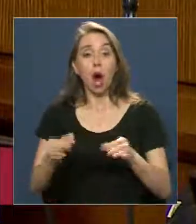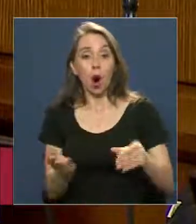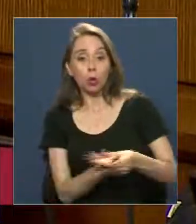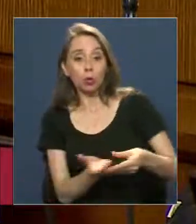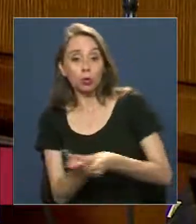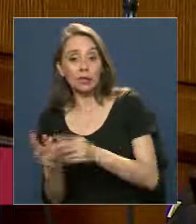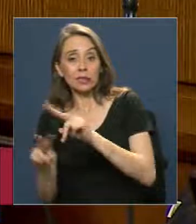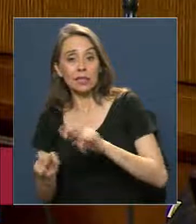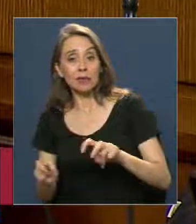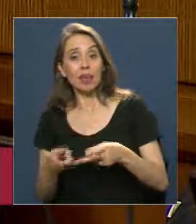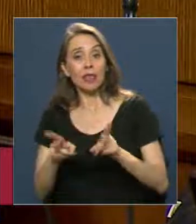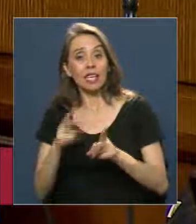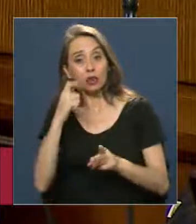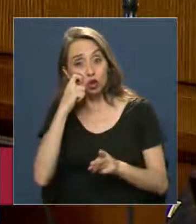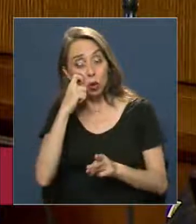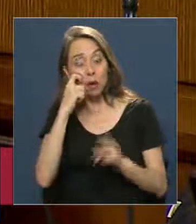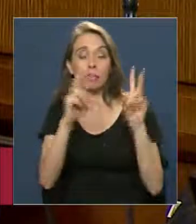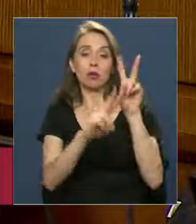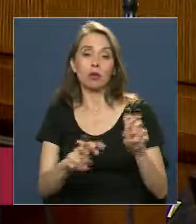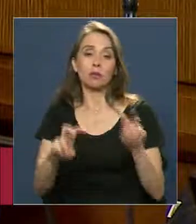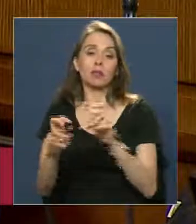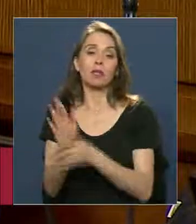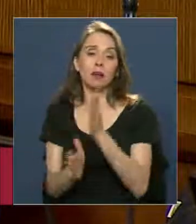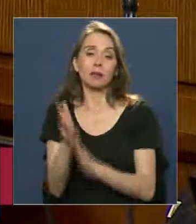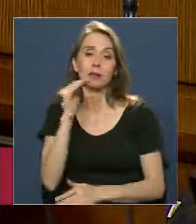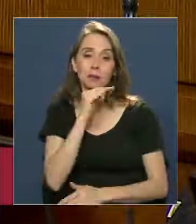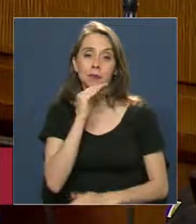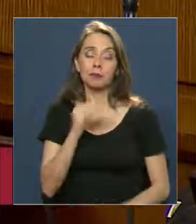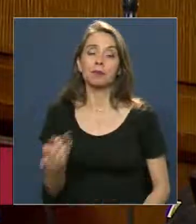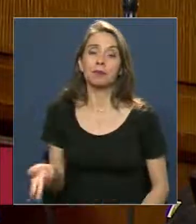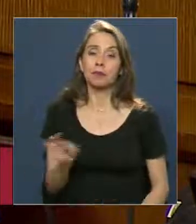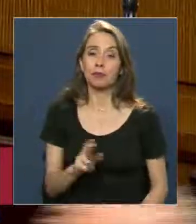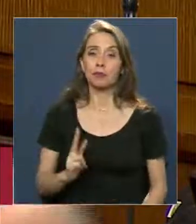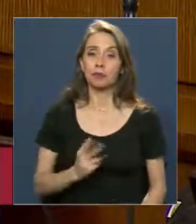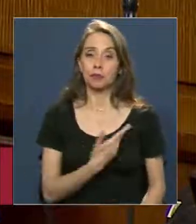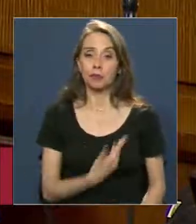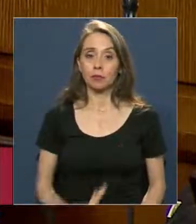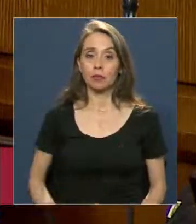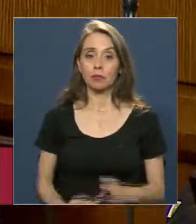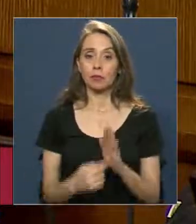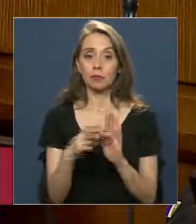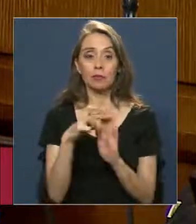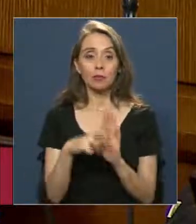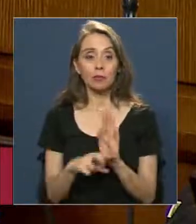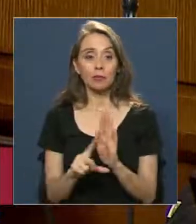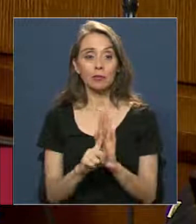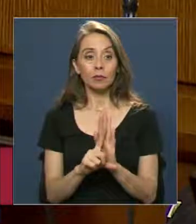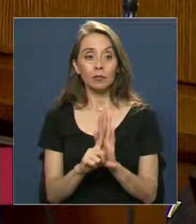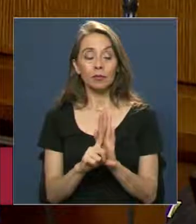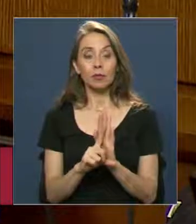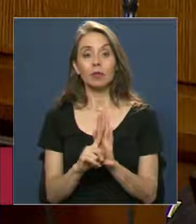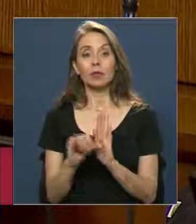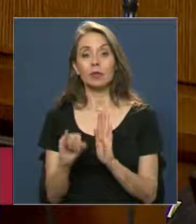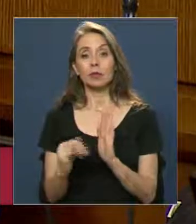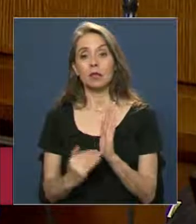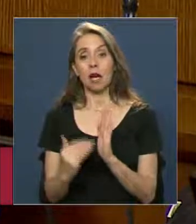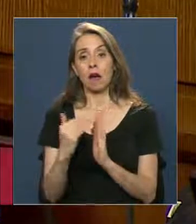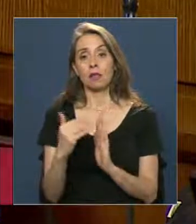ser importante. Pero volviendo, señor presidente, a este proyecto en particular, creo que es un avance